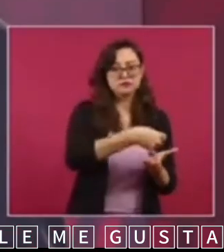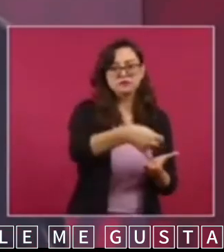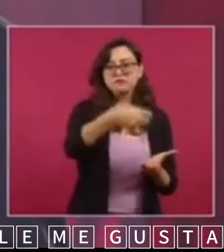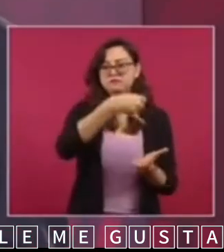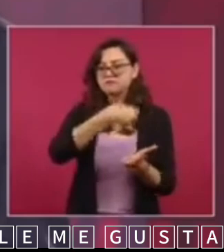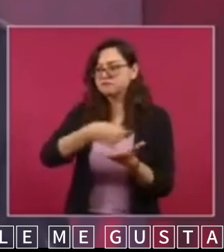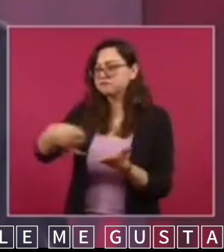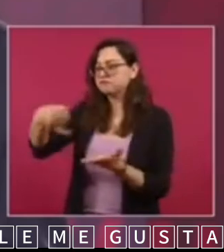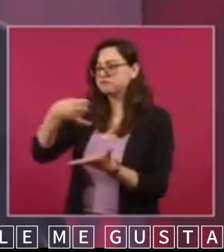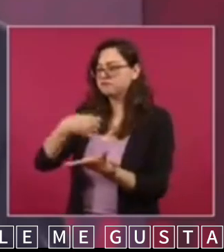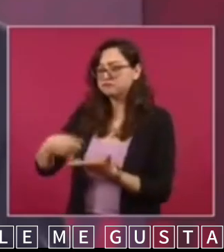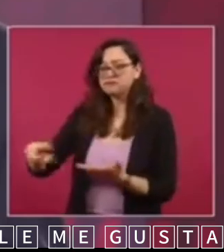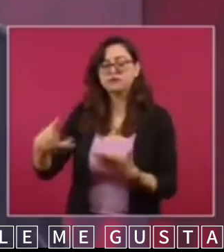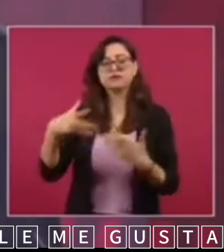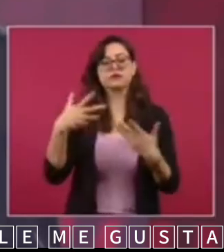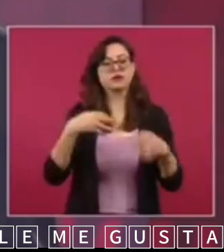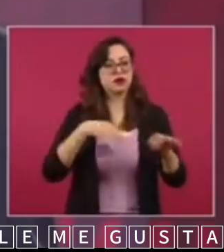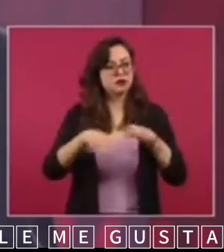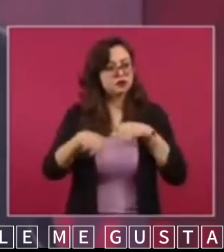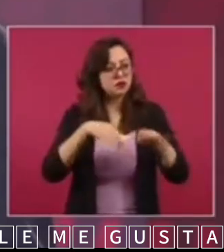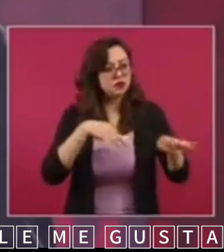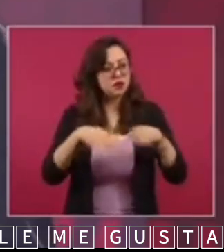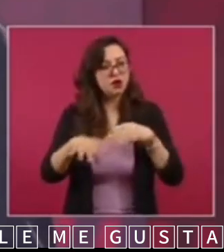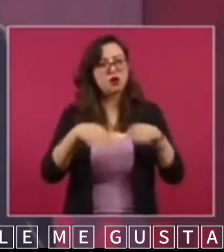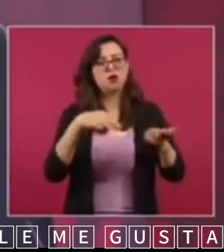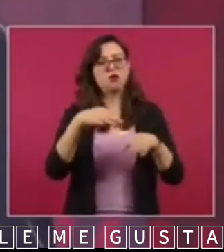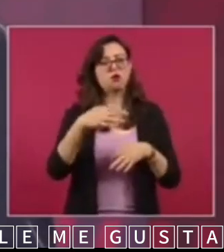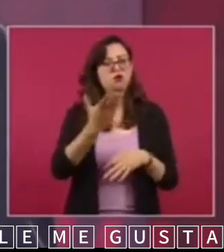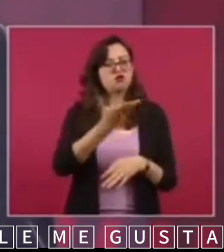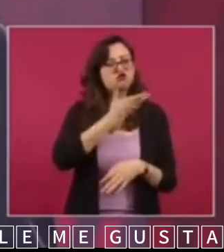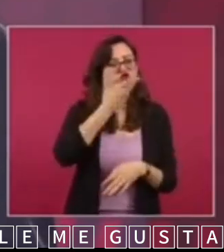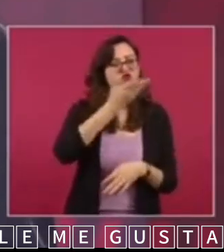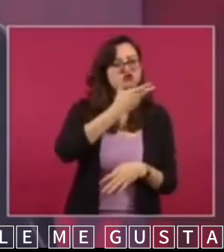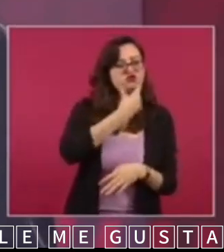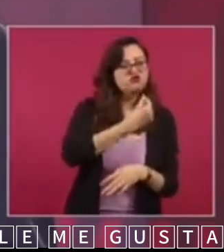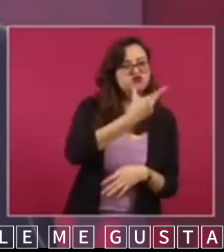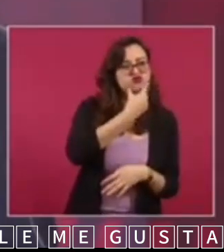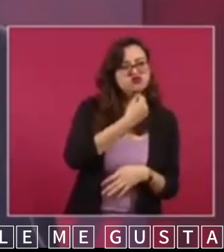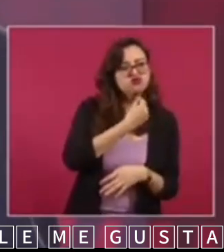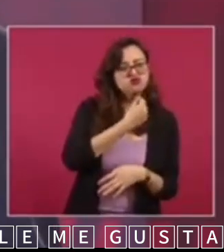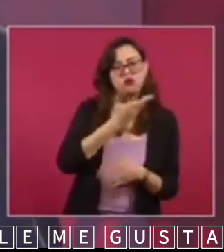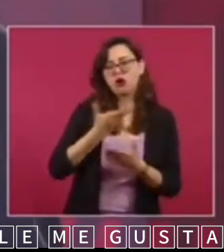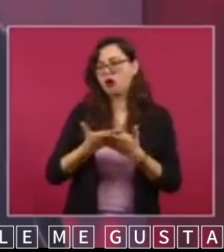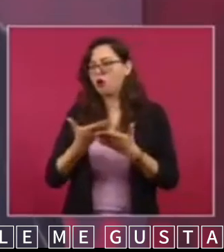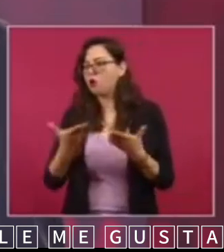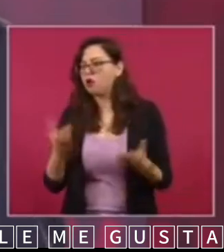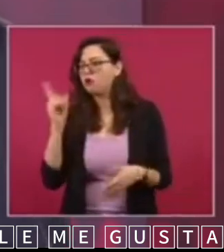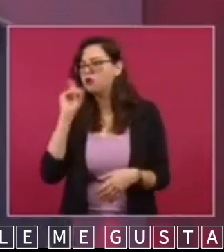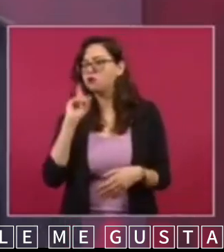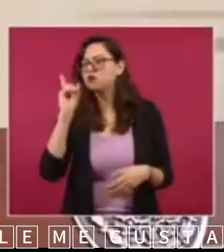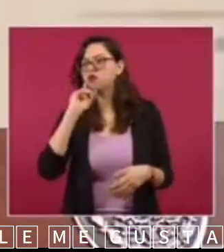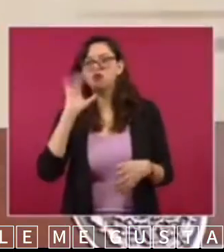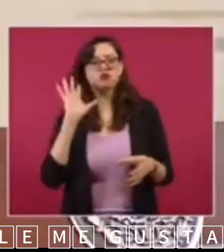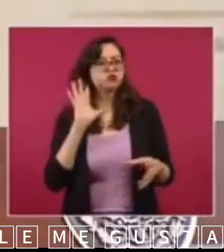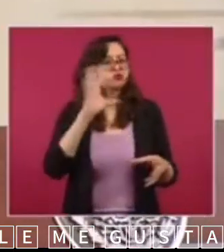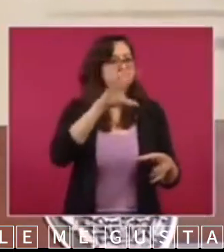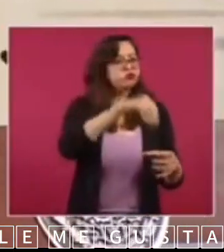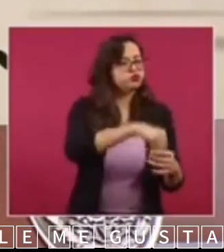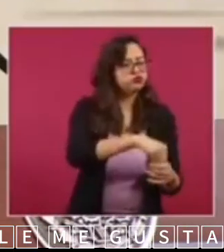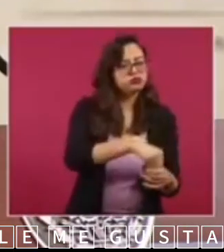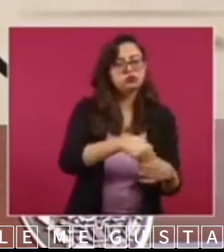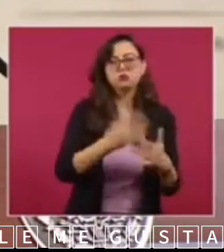pero en general más mujeres participando. En el gobierno que